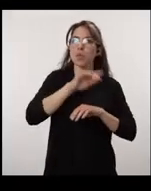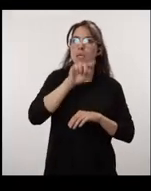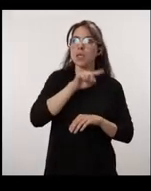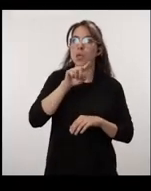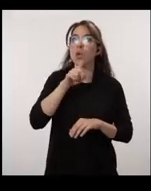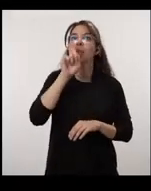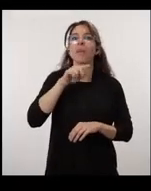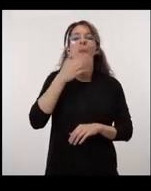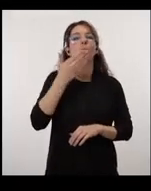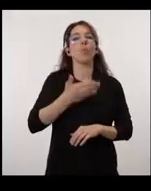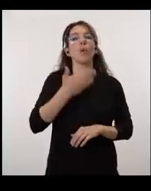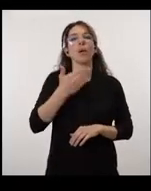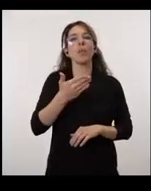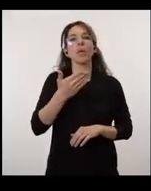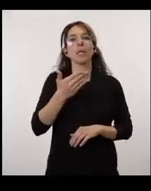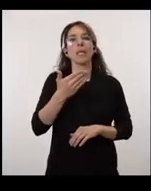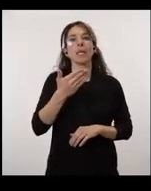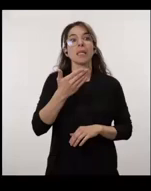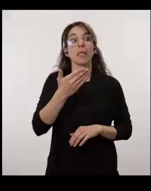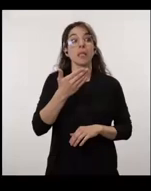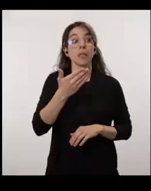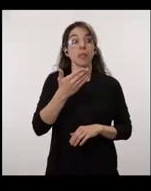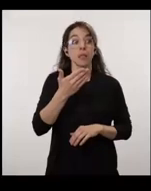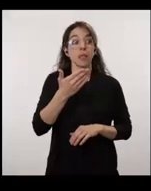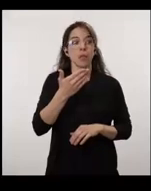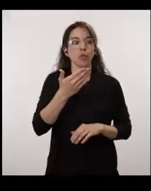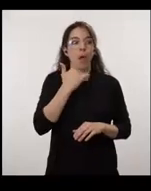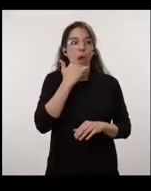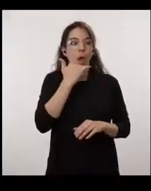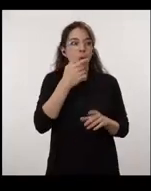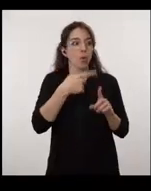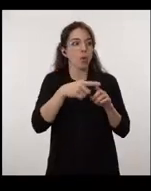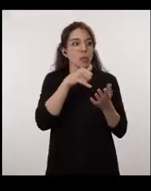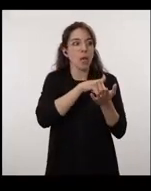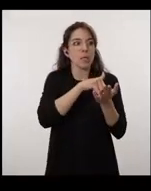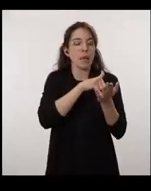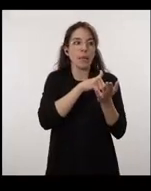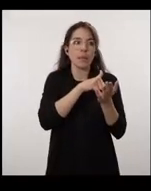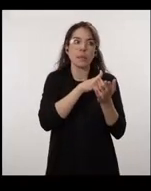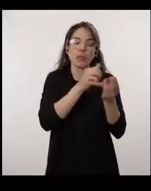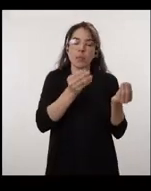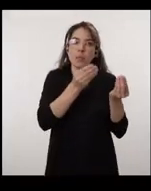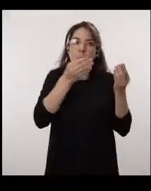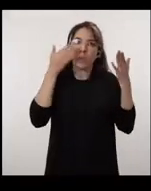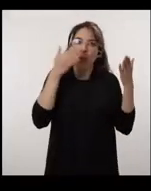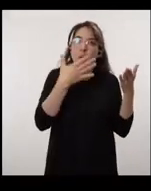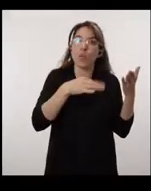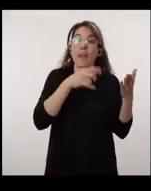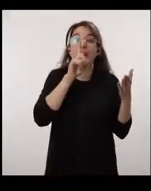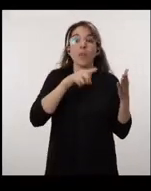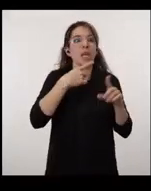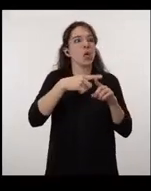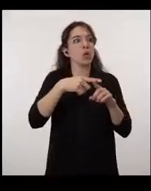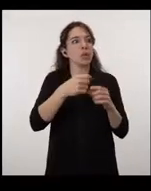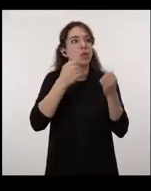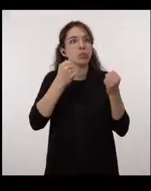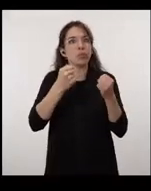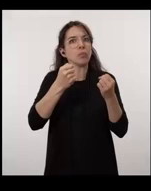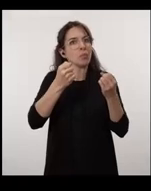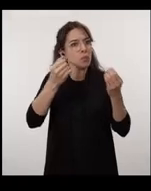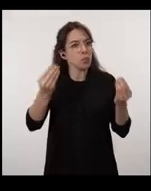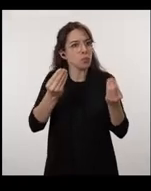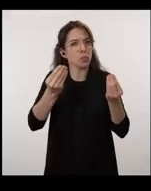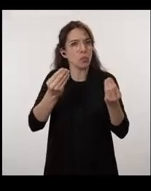trabajar a tiempo sus puntos débiles y poder potenciar aún más sus fortalezas y luego evidentemente tiene ventajas para la propia institución